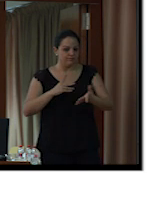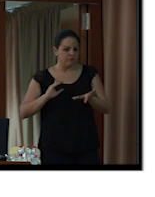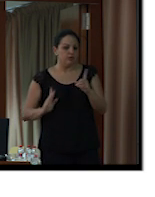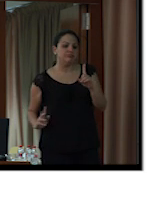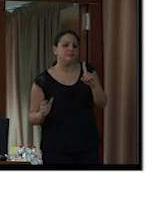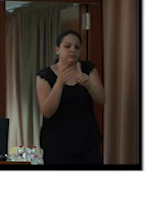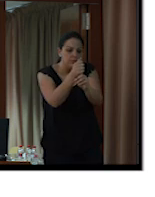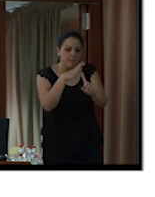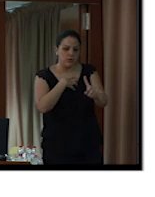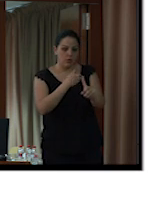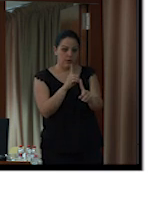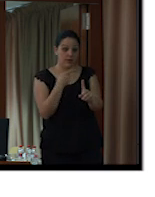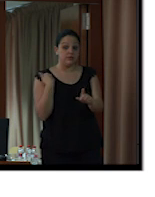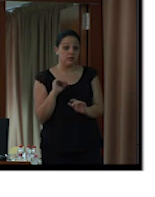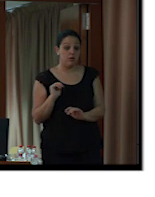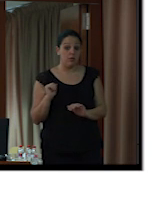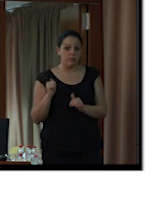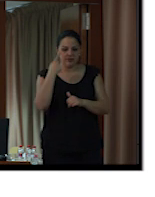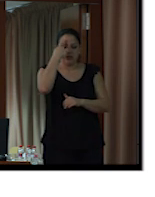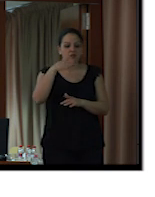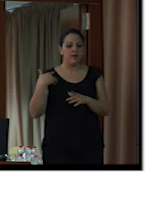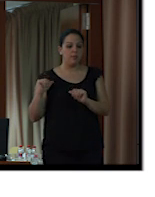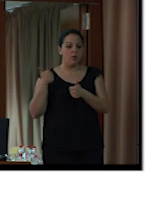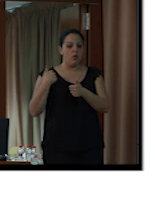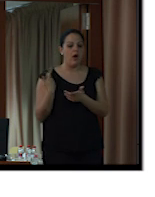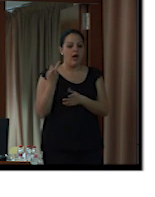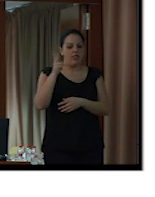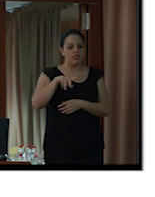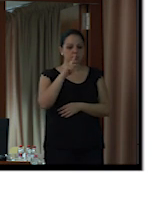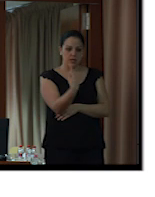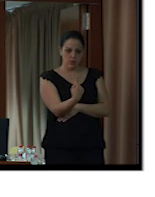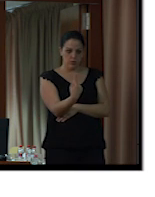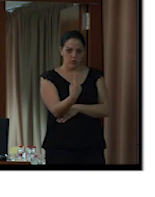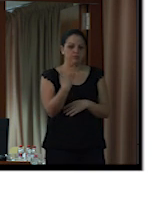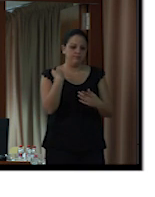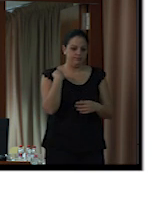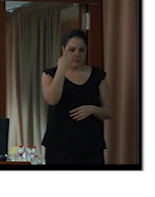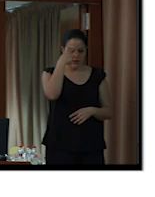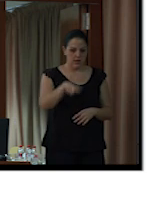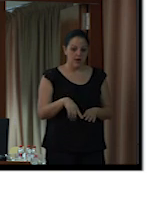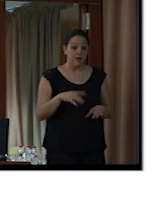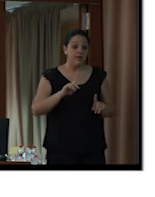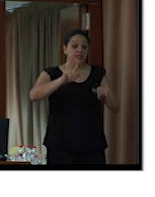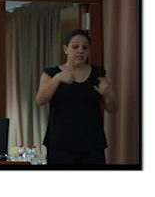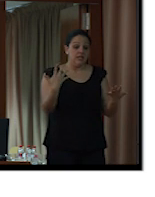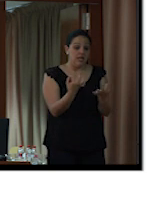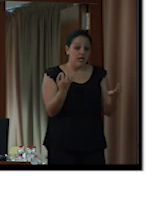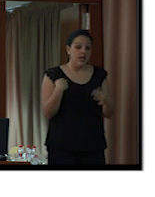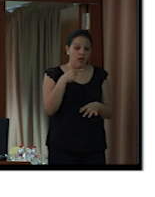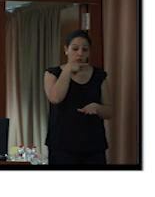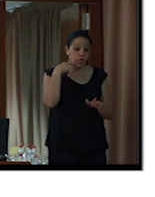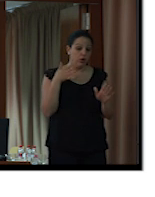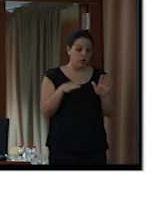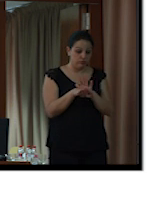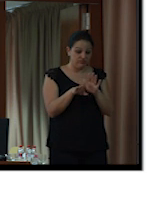sabemos. Se ha asociado los trastornos del sueño a la fibromialgia a un mayor número de puntos dolorosos, a mayor intensidad y duración del dolor y a